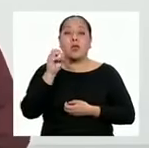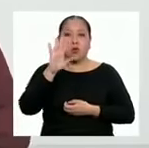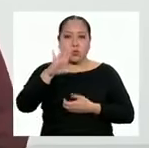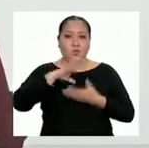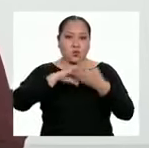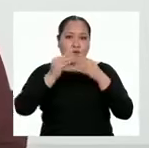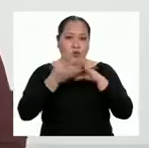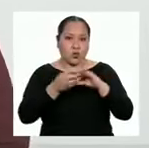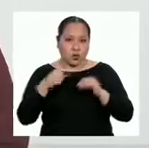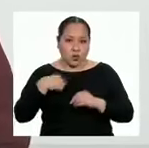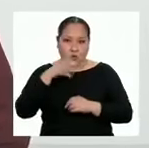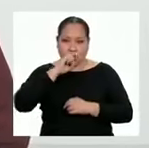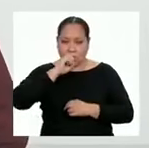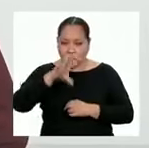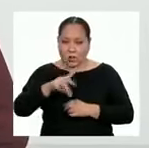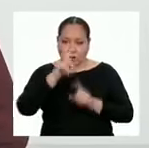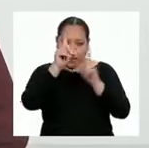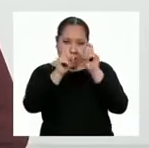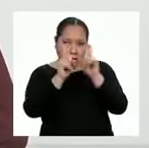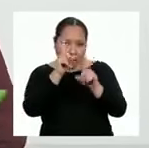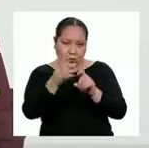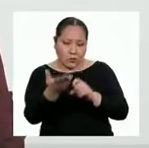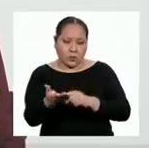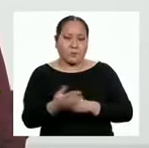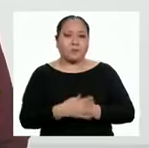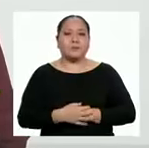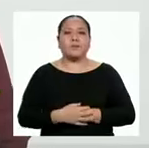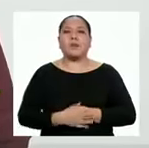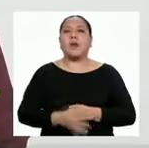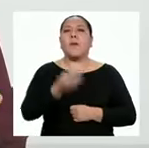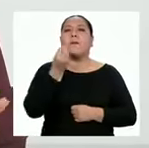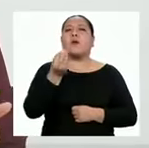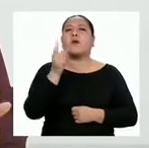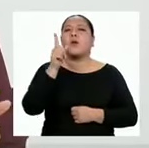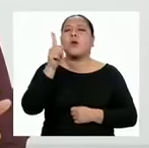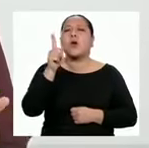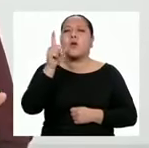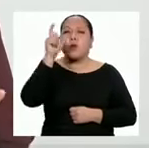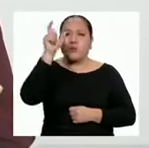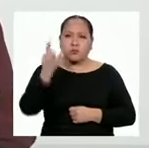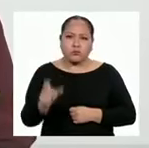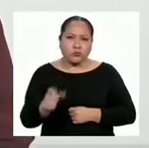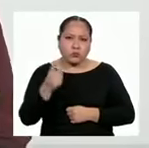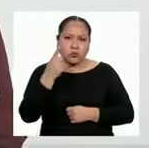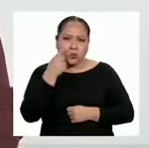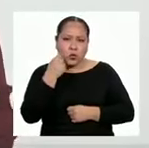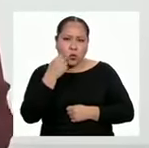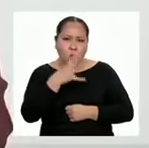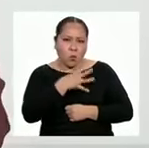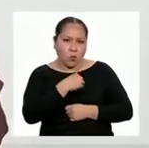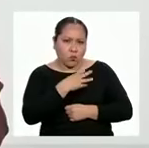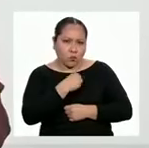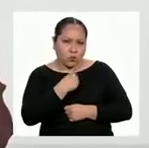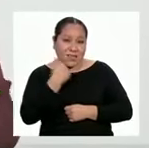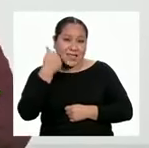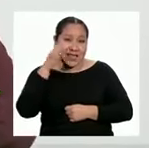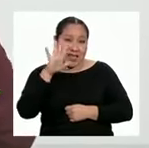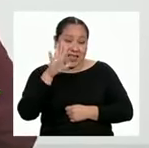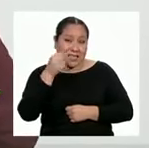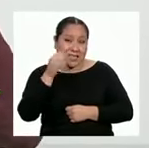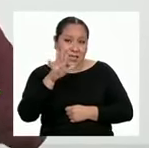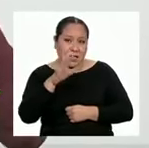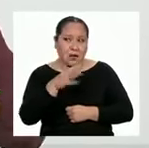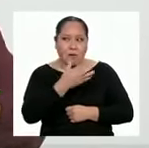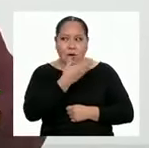eso quisiera plantear las siguientes preguntas. ¿Por qué un chico de 15 años siente que es preferible arriesgar